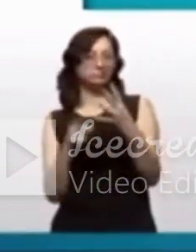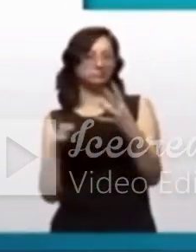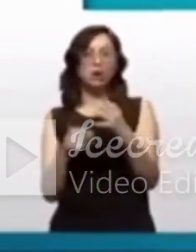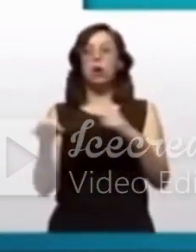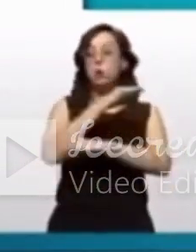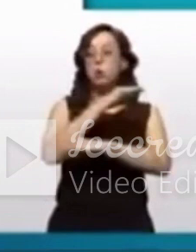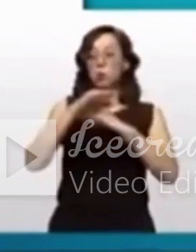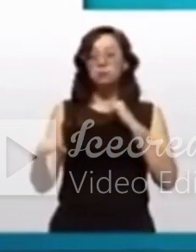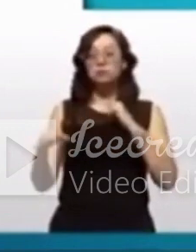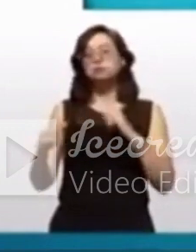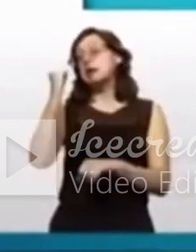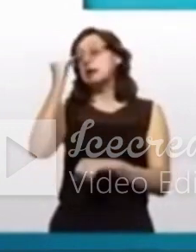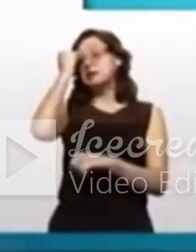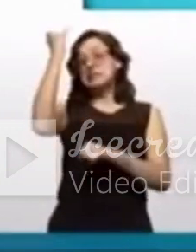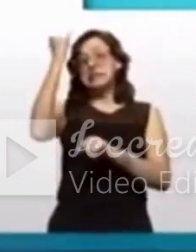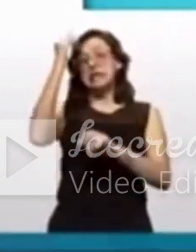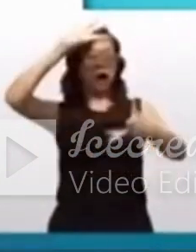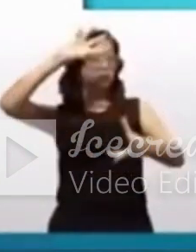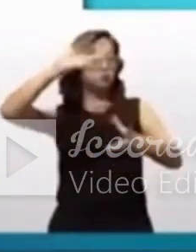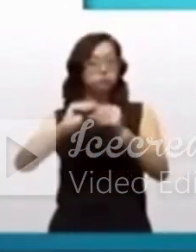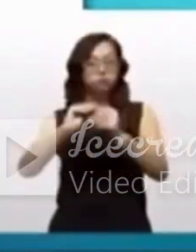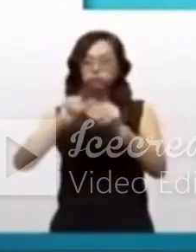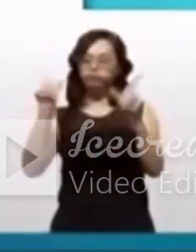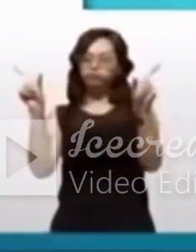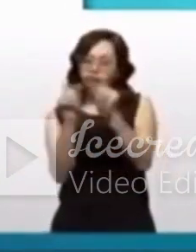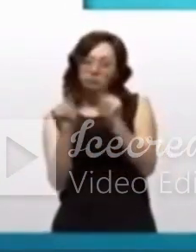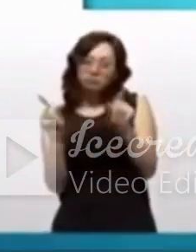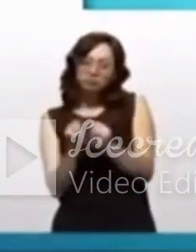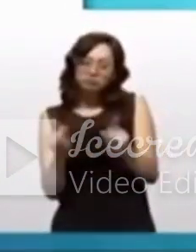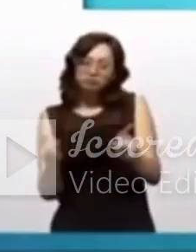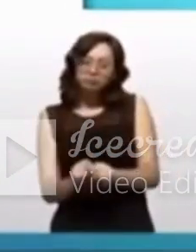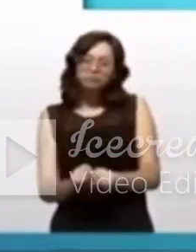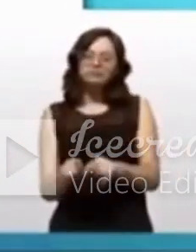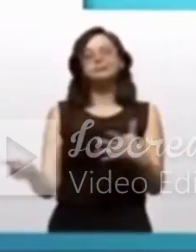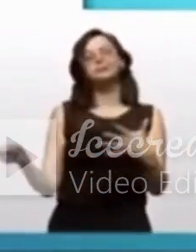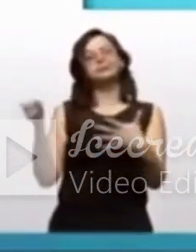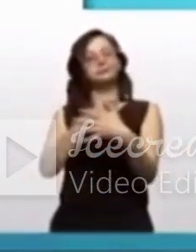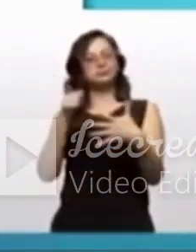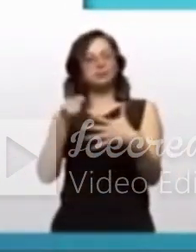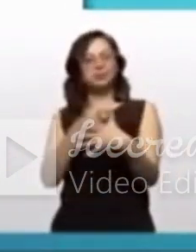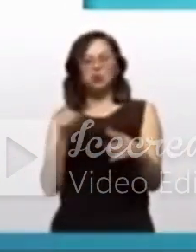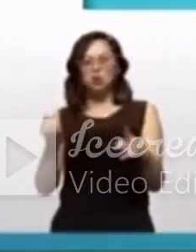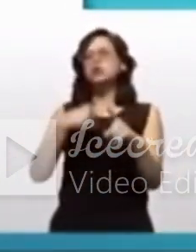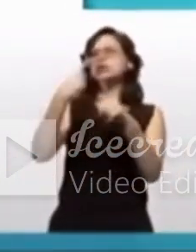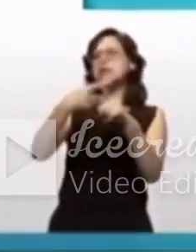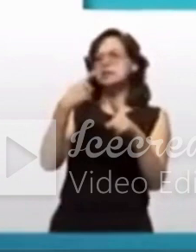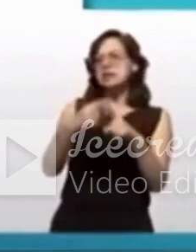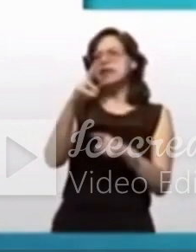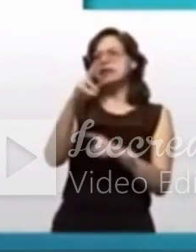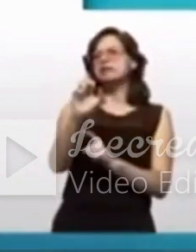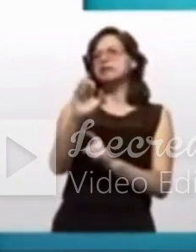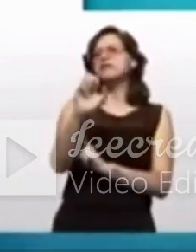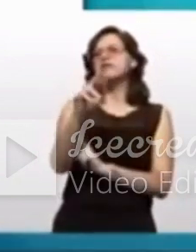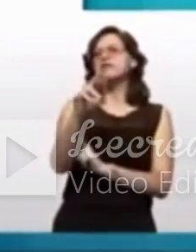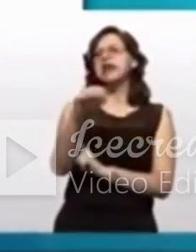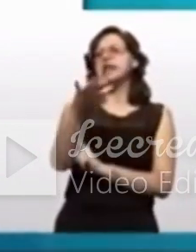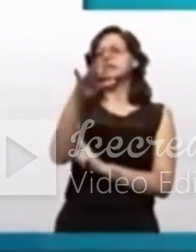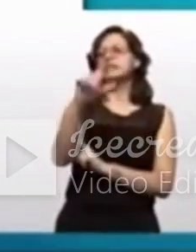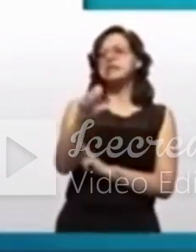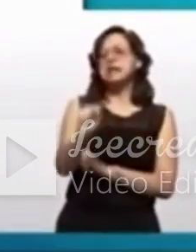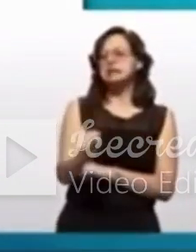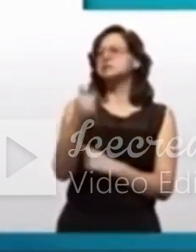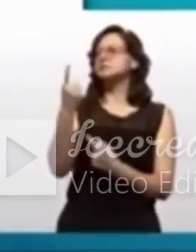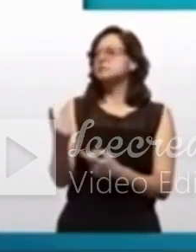conclusión. Resume las ideas presentadas por el autor dentro del documento. Y quinto, referencias. Muestra todas las fuentes de información que el